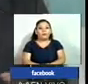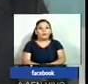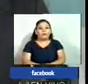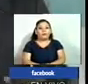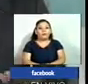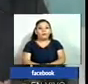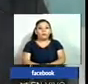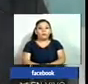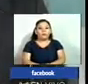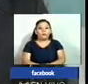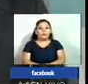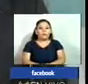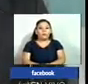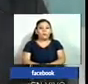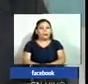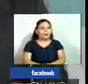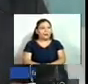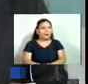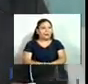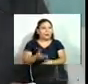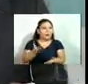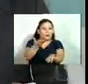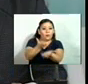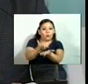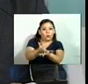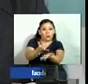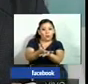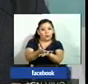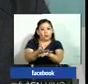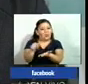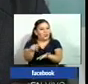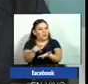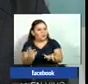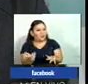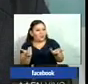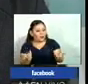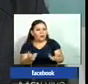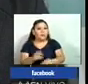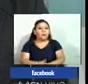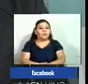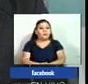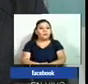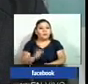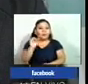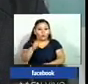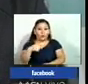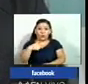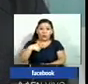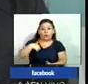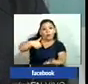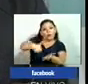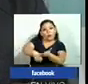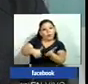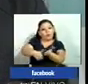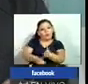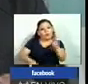una de las propuestas que yo quiero dejar bien en claro será siendo su alcalde de San Salvador